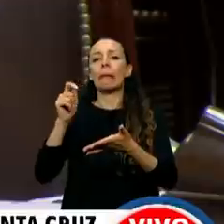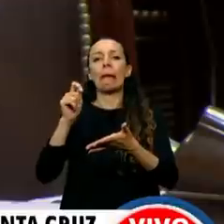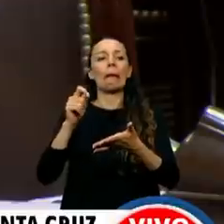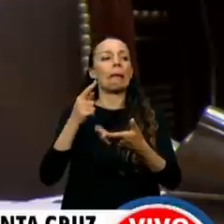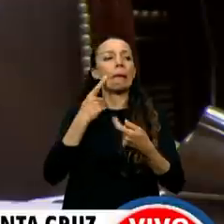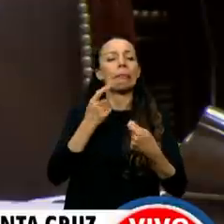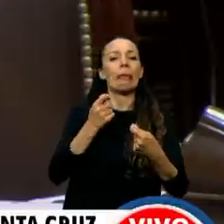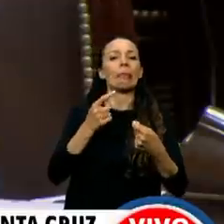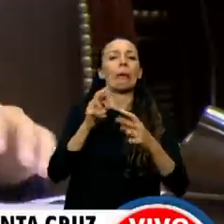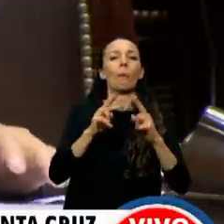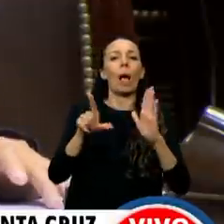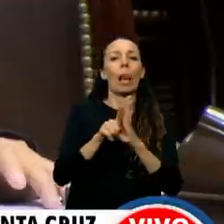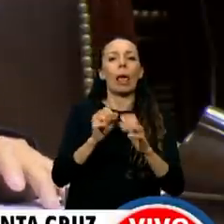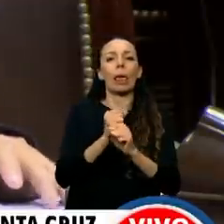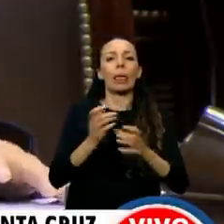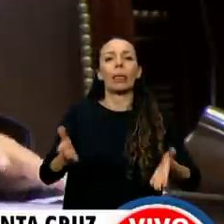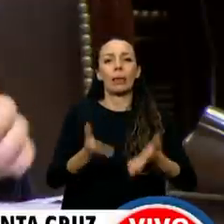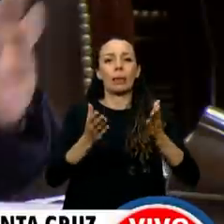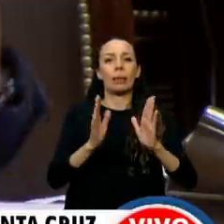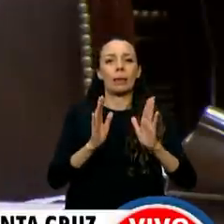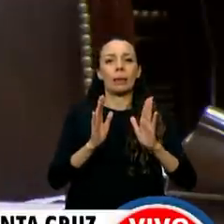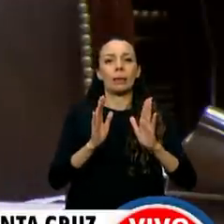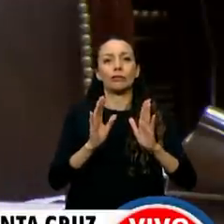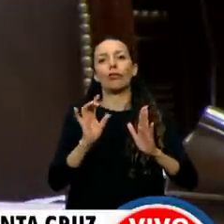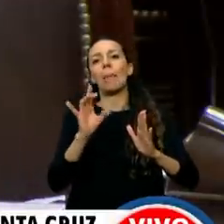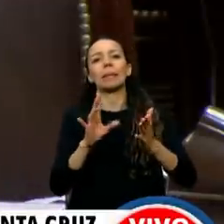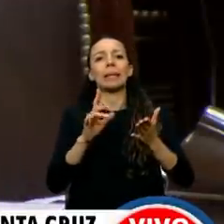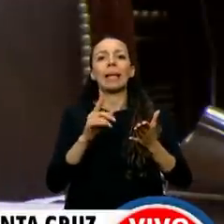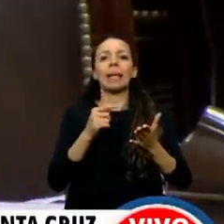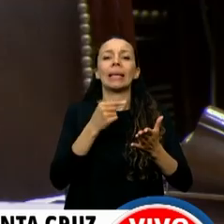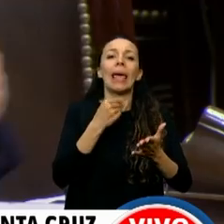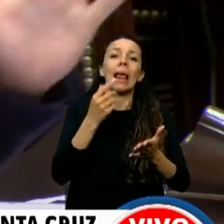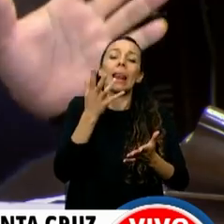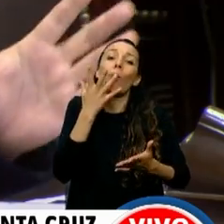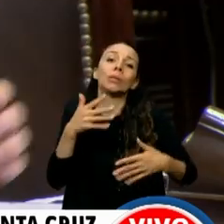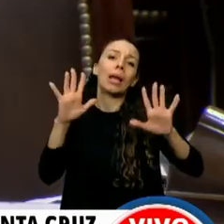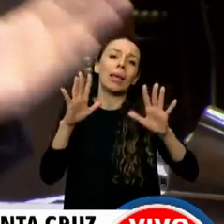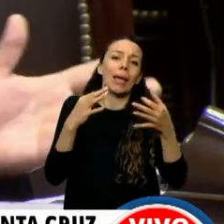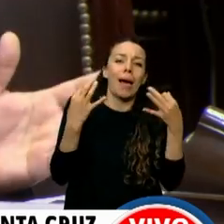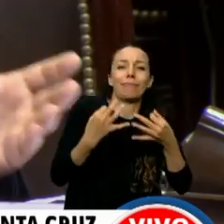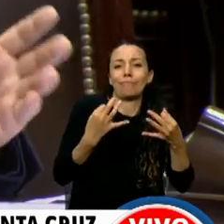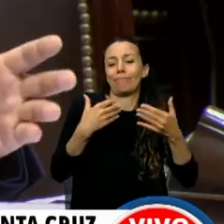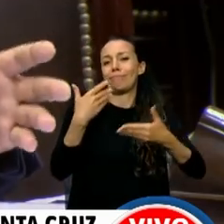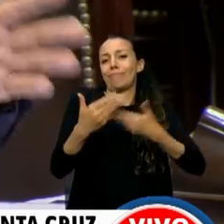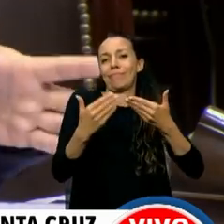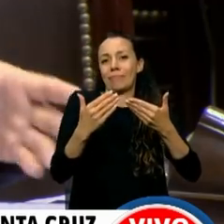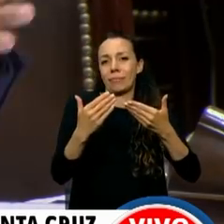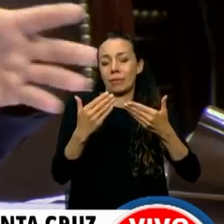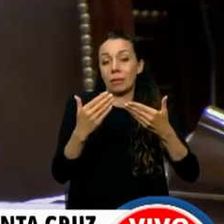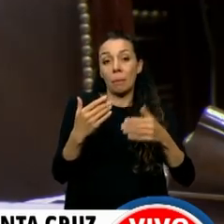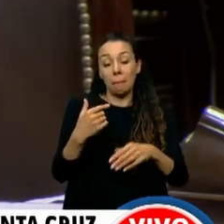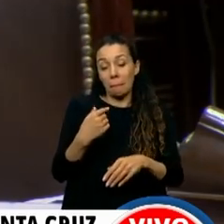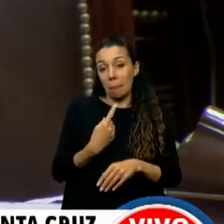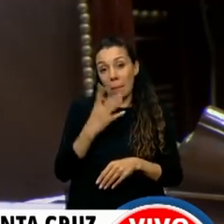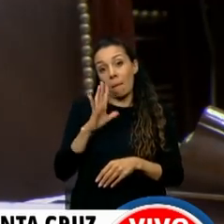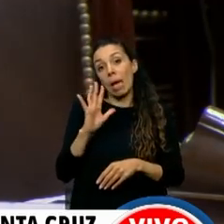ley basado en buenas intenciones por primera vez o como pocas veces en mi provincia